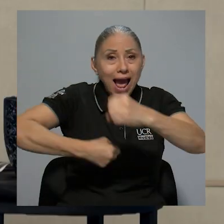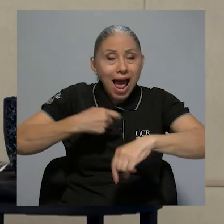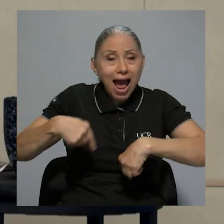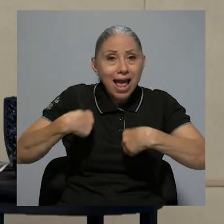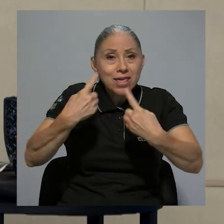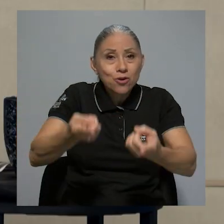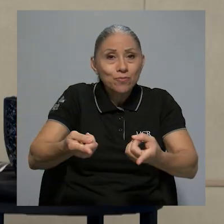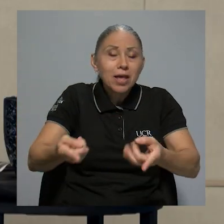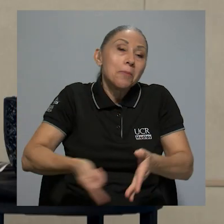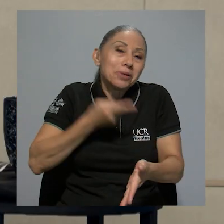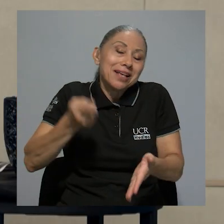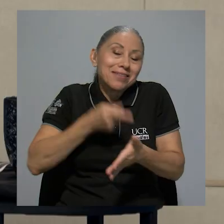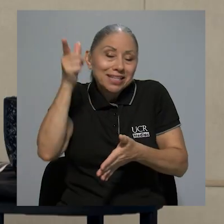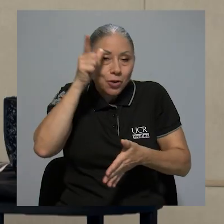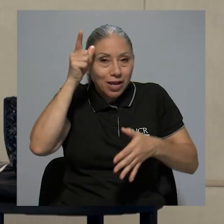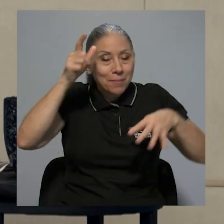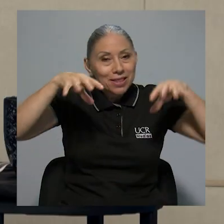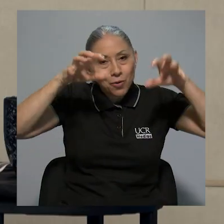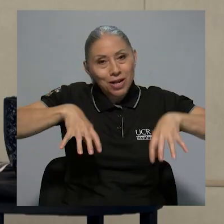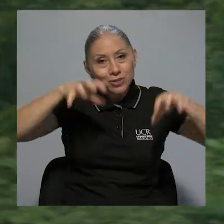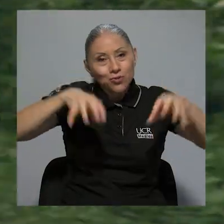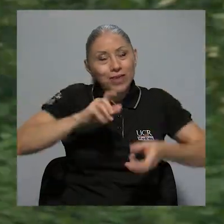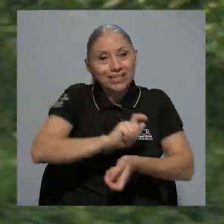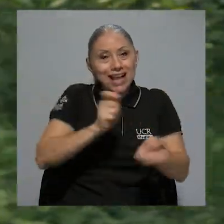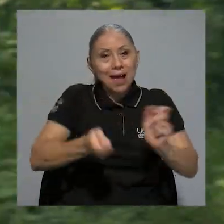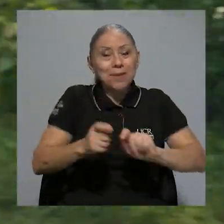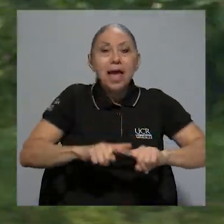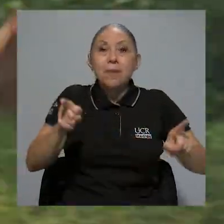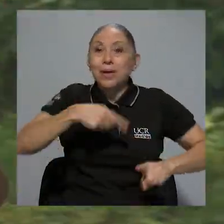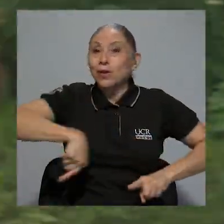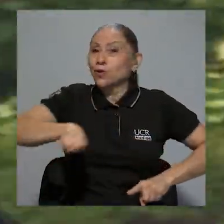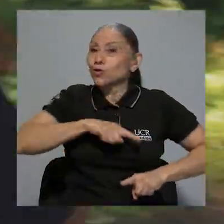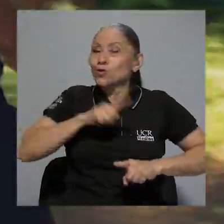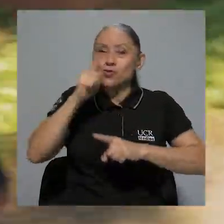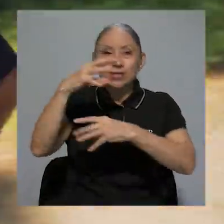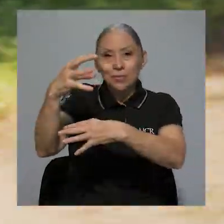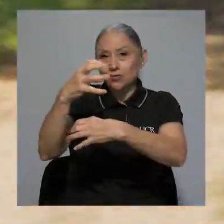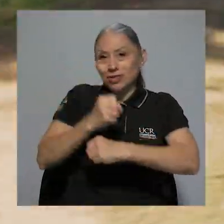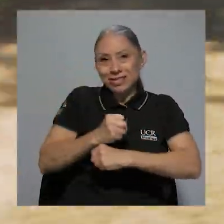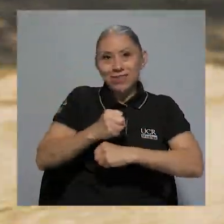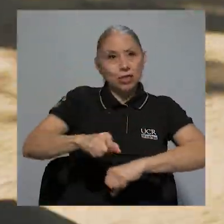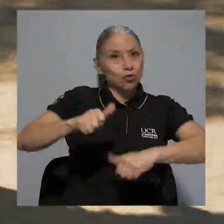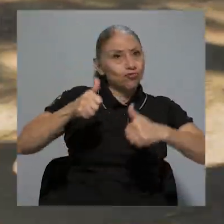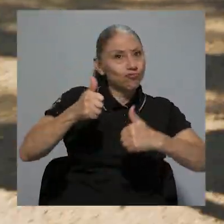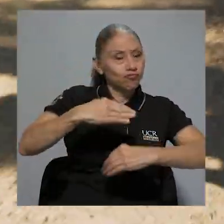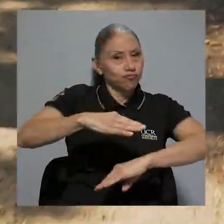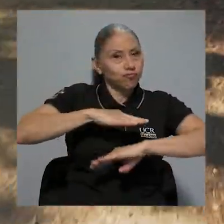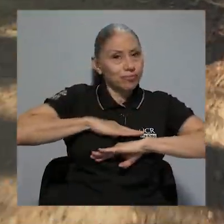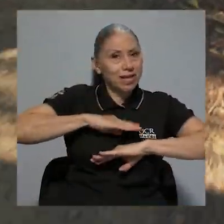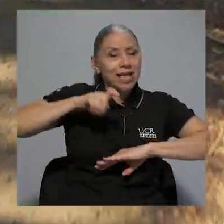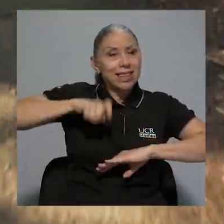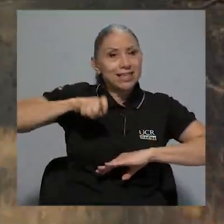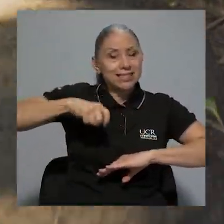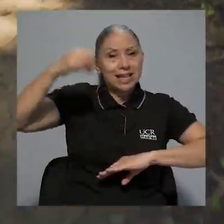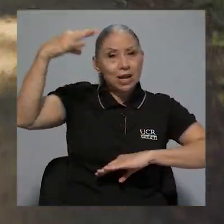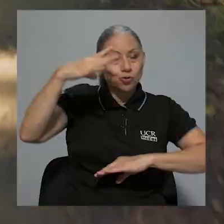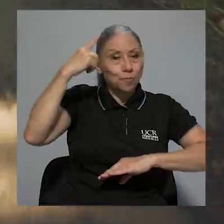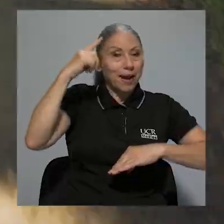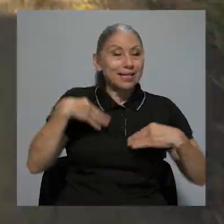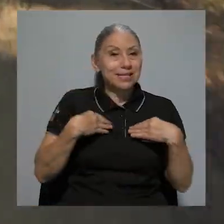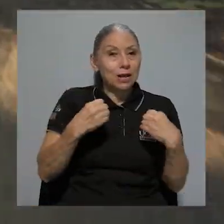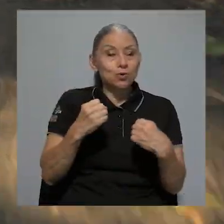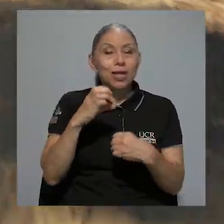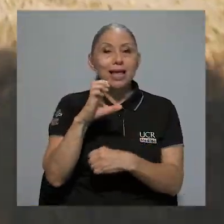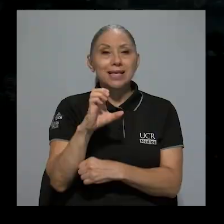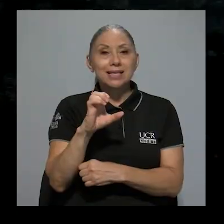A veces, pues obviamente con la lluvia esto cambia. No estamos recibiendo la luz necesaria para poder tener una salud